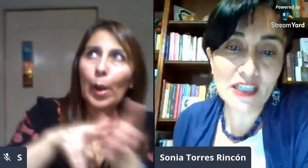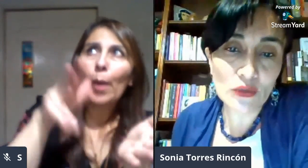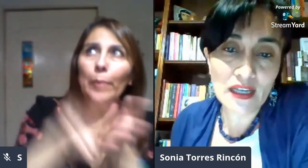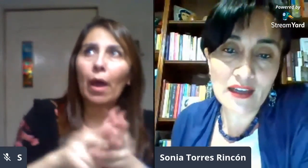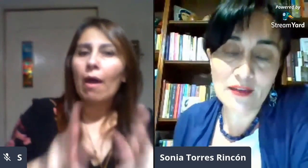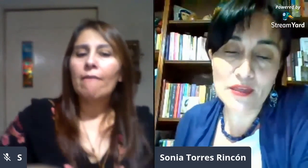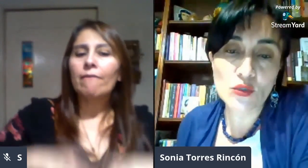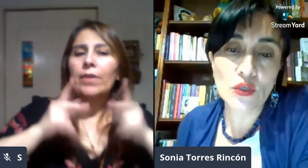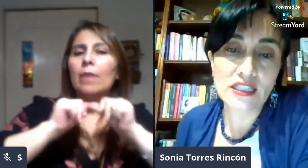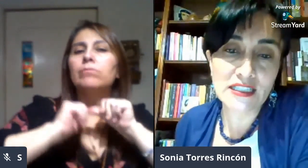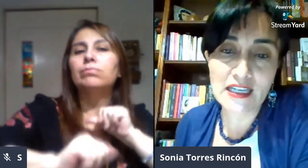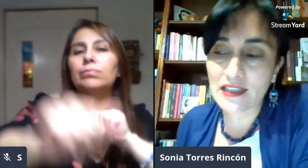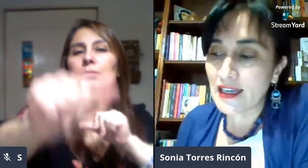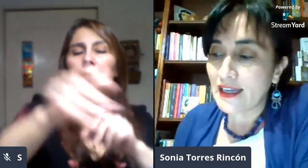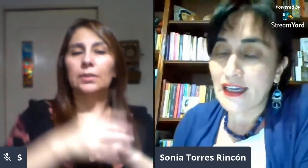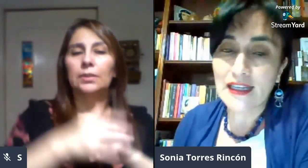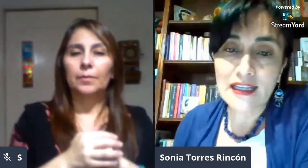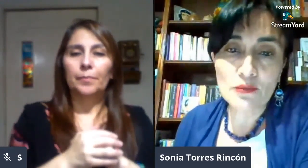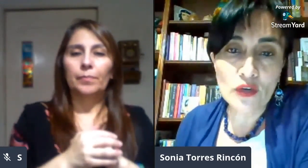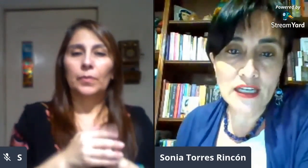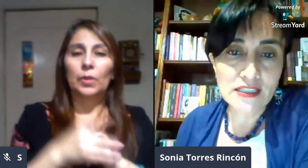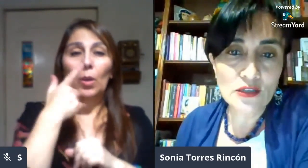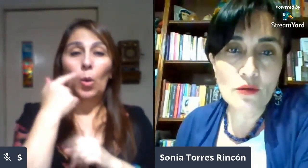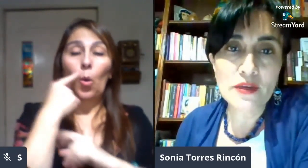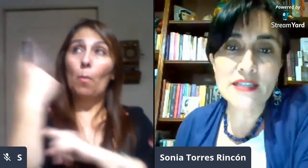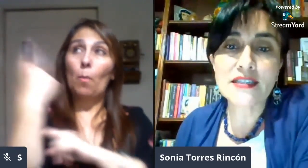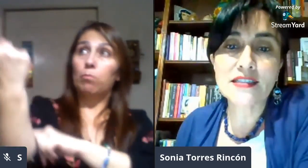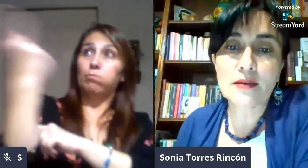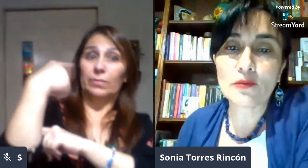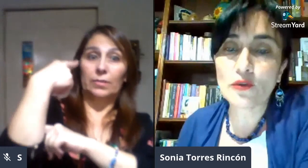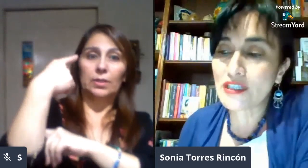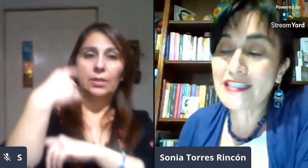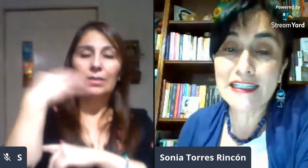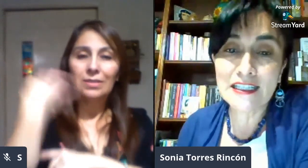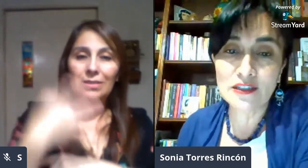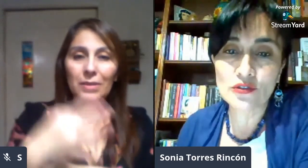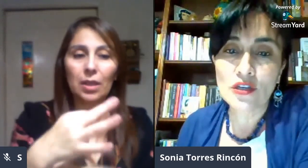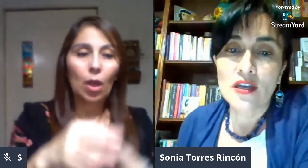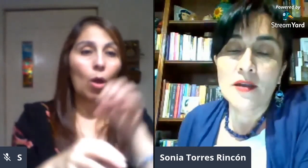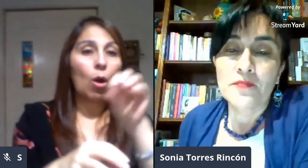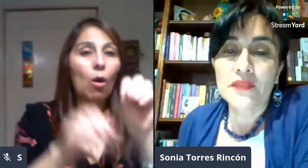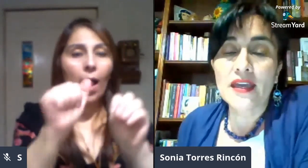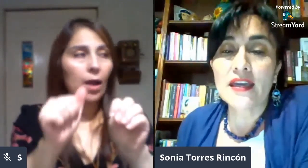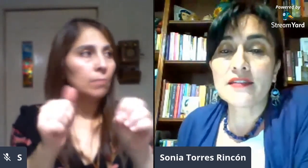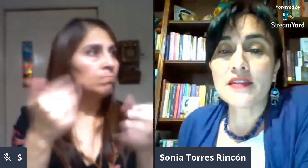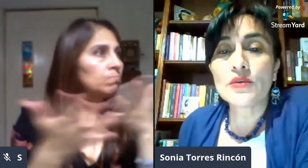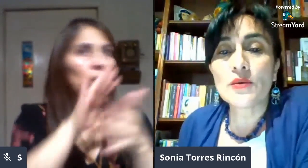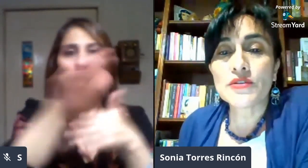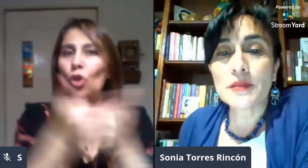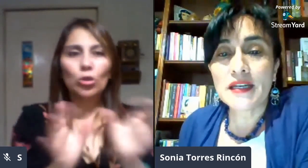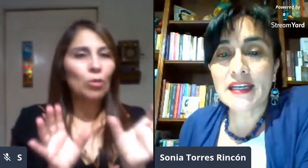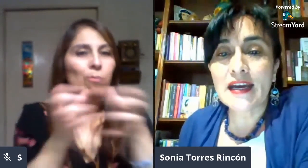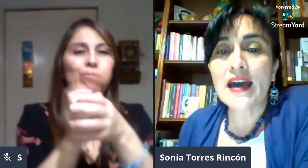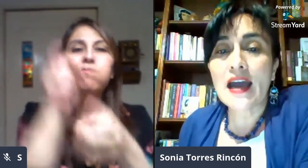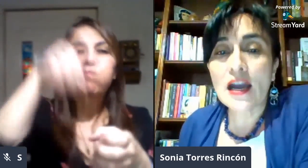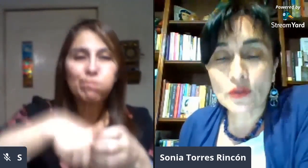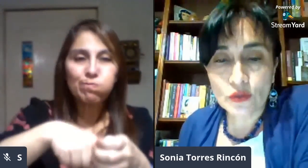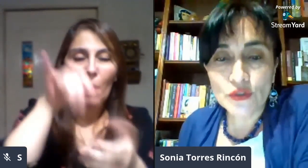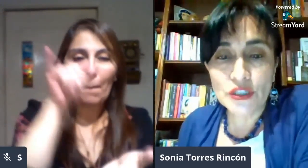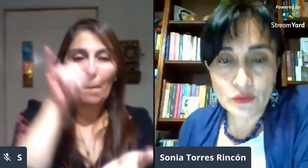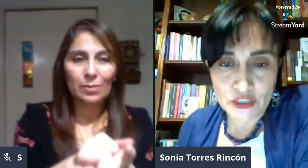de ese mandato de la masculinidad, en el que mujeres y hombres estamos inscritos, de una u otra